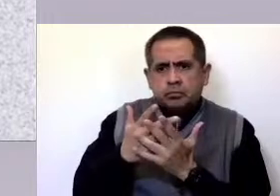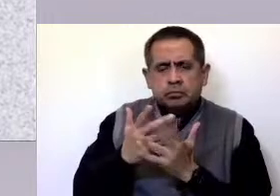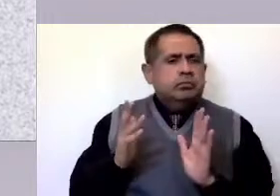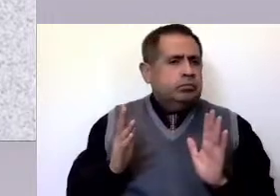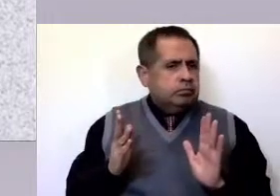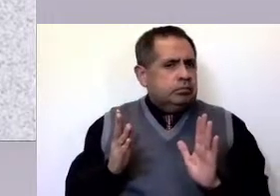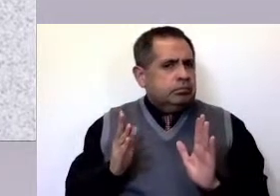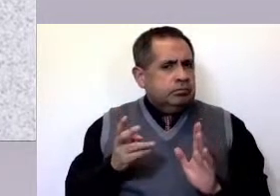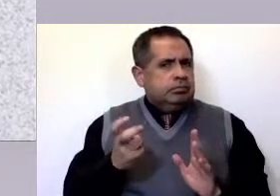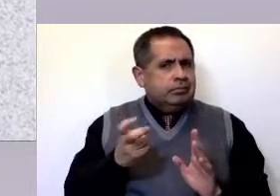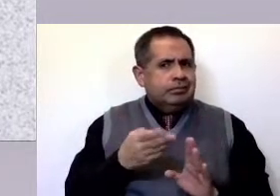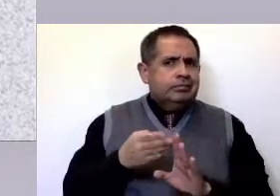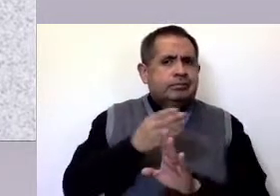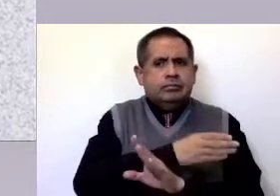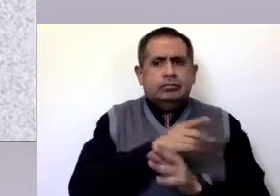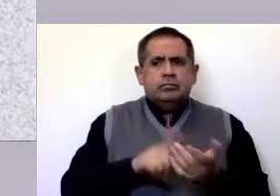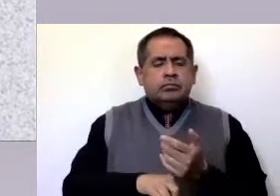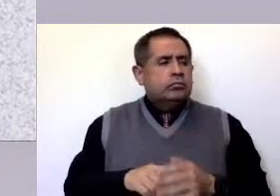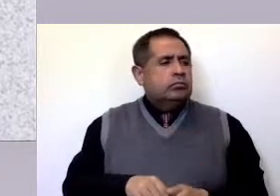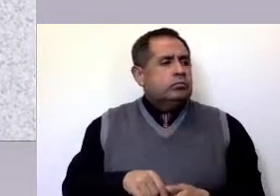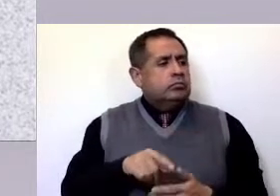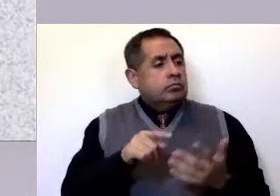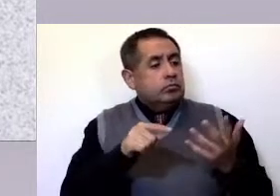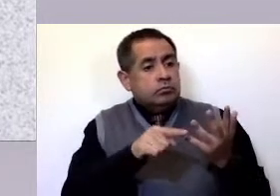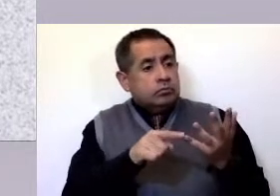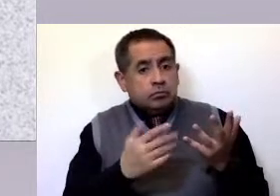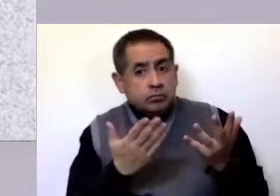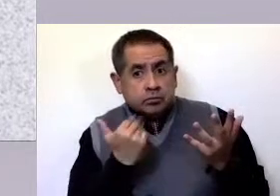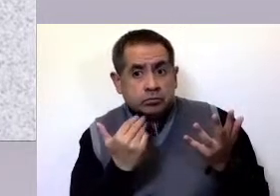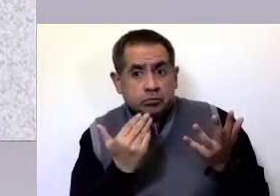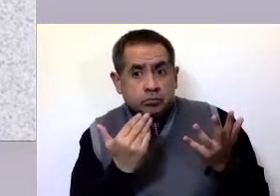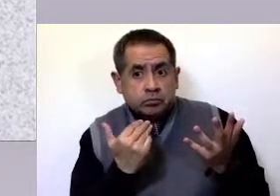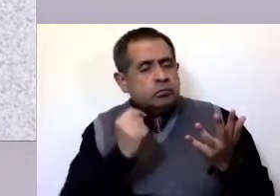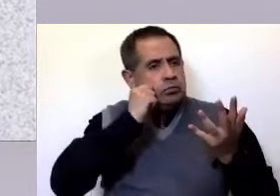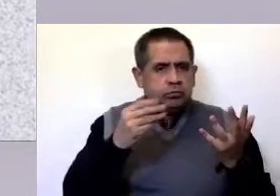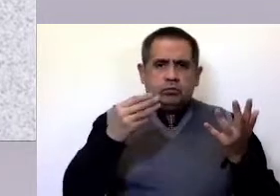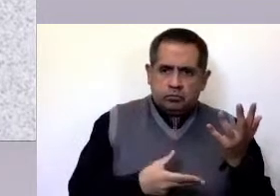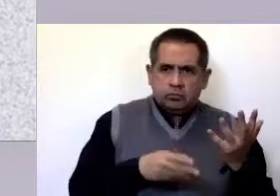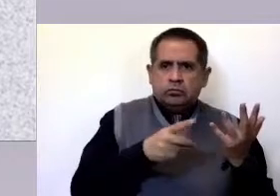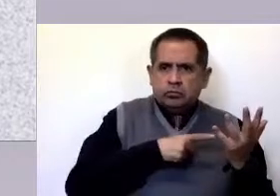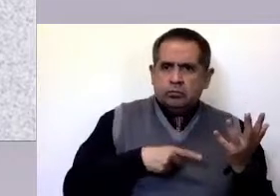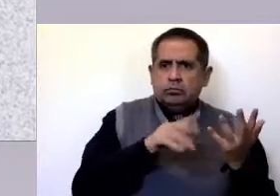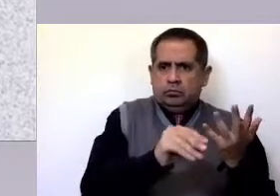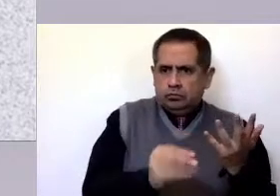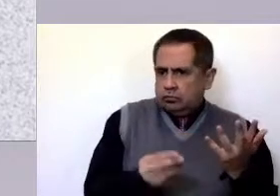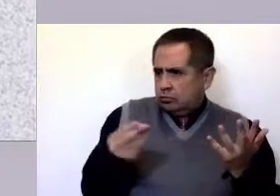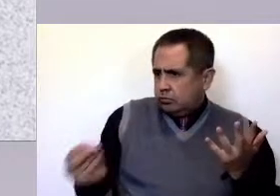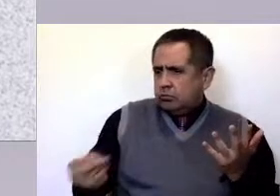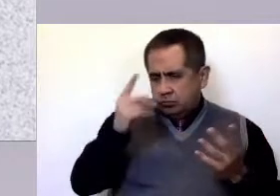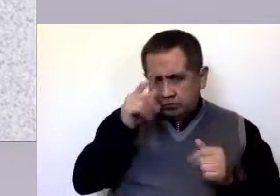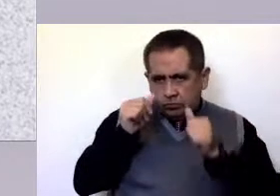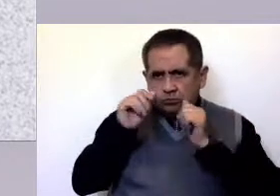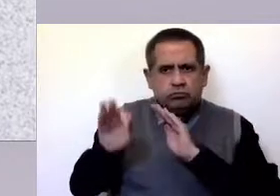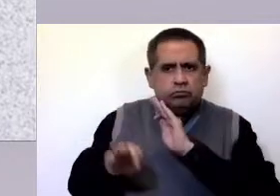en cuanto a que la no inclusión de un medicamento en el cuadro básico no impide proporcionar tratamiento adecuado a un paciente pero